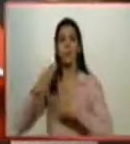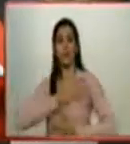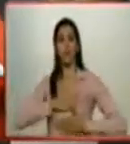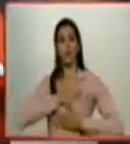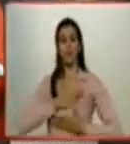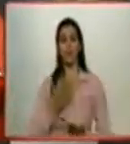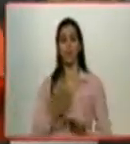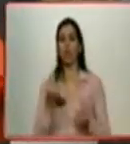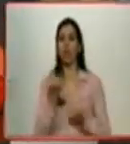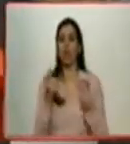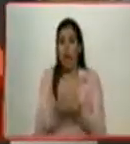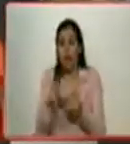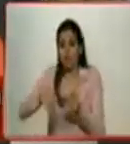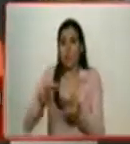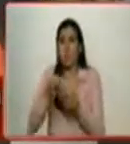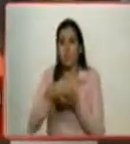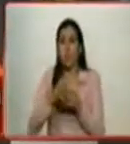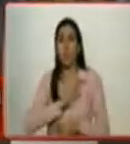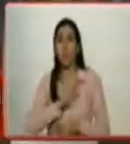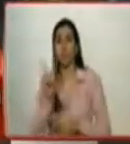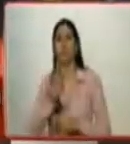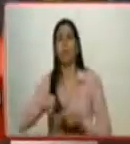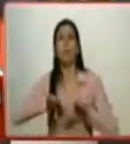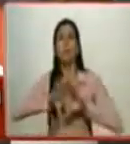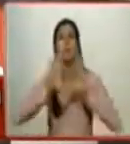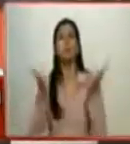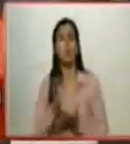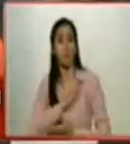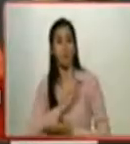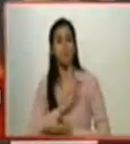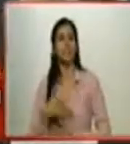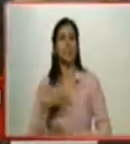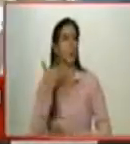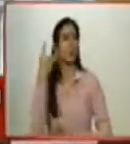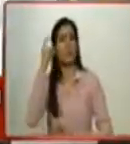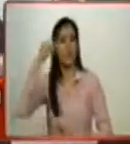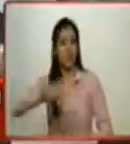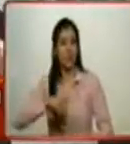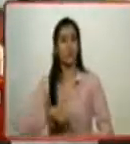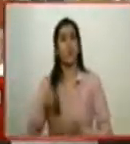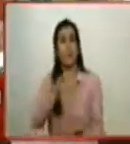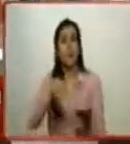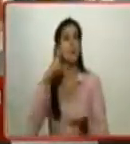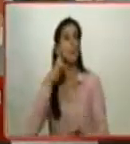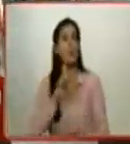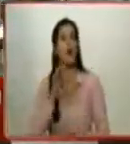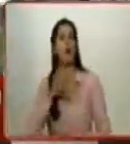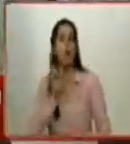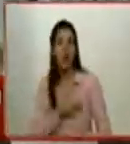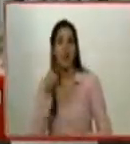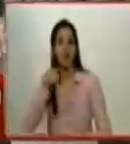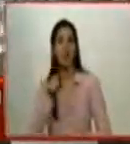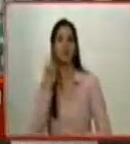ya no solamente del municipio, ya no de Venezuela, sino del mundo. Nos sentimos orgullosos el día de hoy. La Plaza Bolívar de Guarenas también sirvió